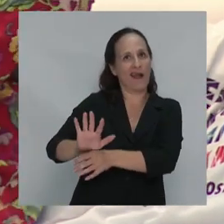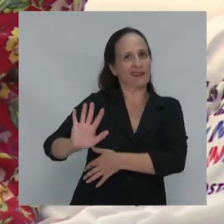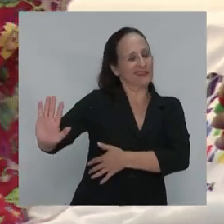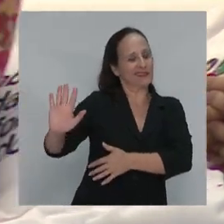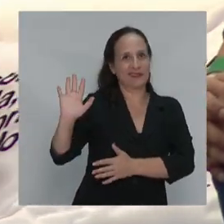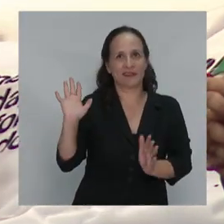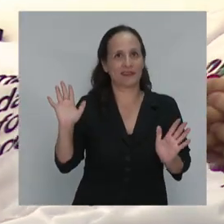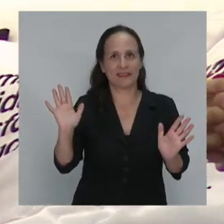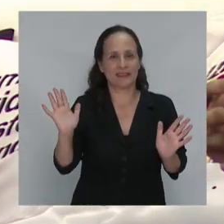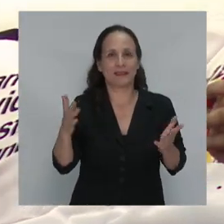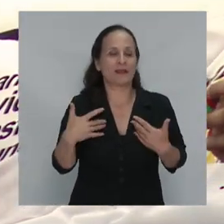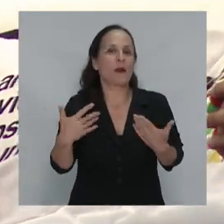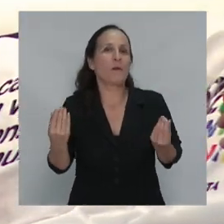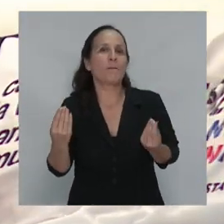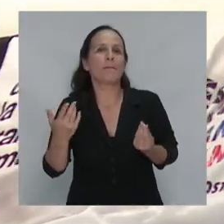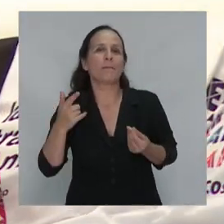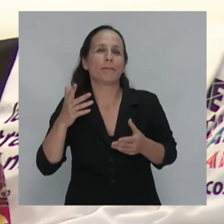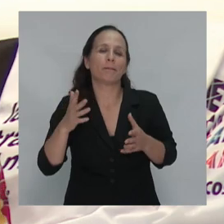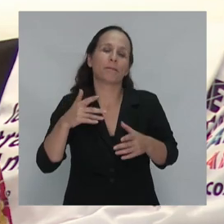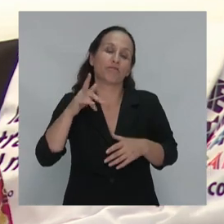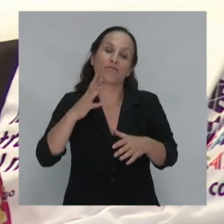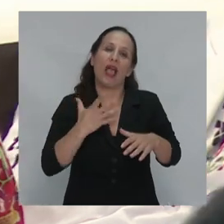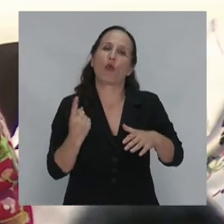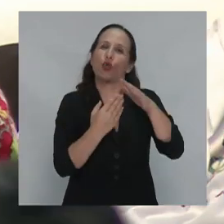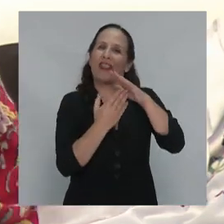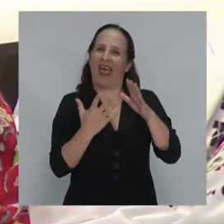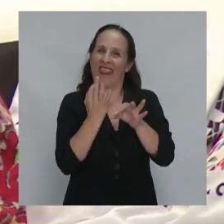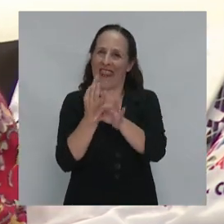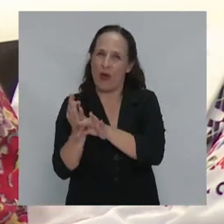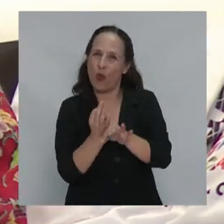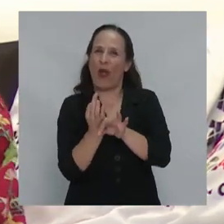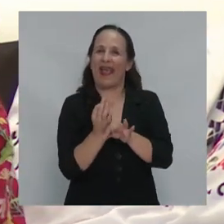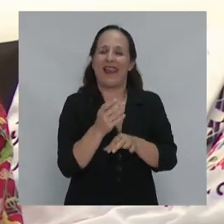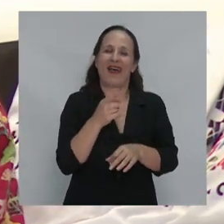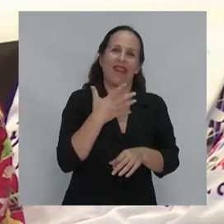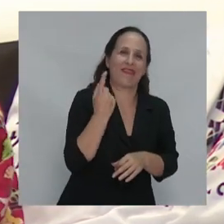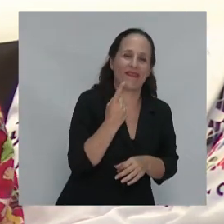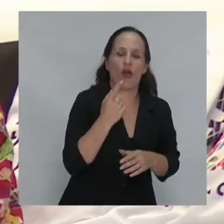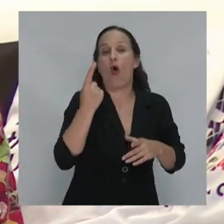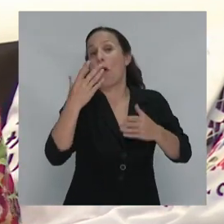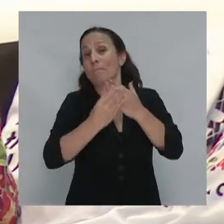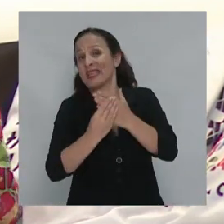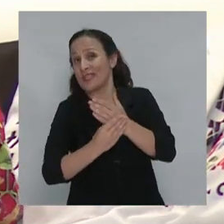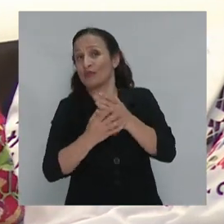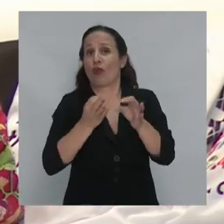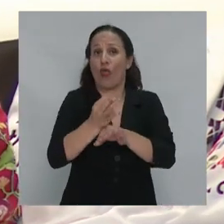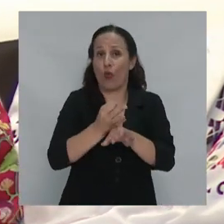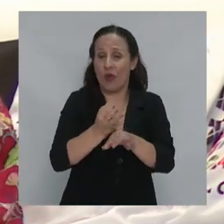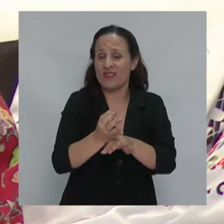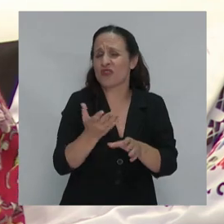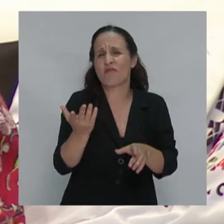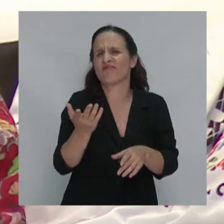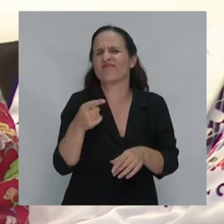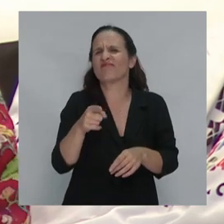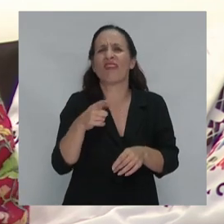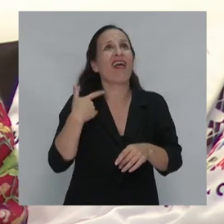hecho, la gente que suele, o sea, las autoridades en nuestras escuelas, o sea, los ministros de educación y demás,